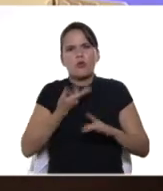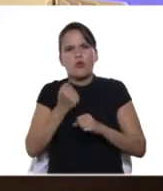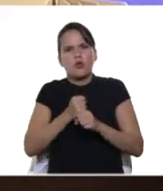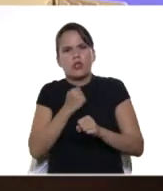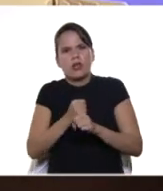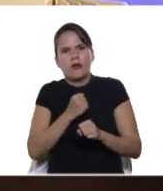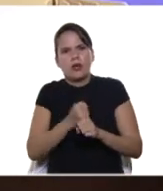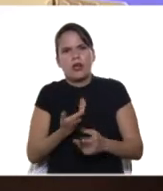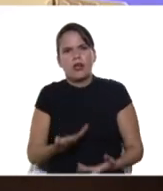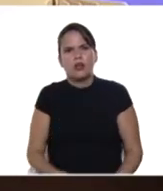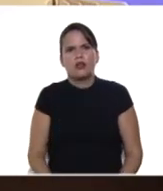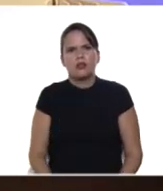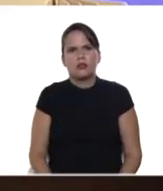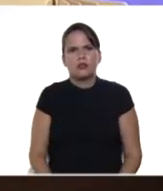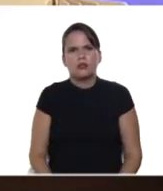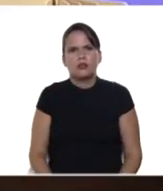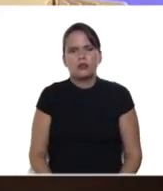con